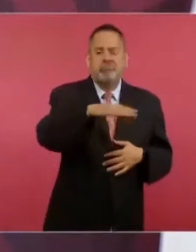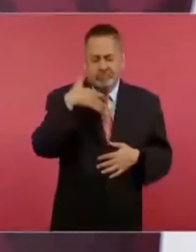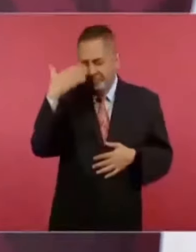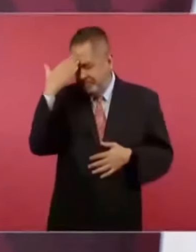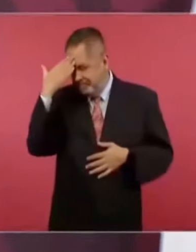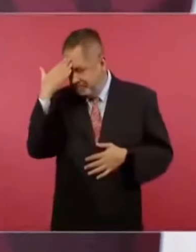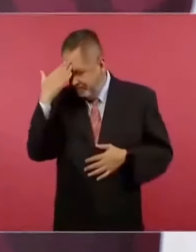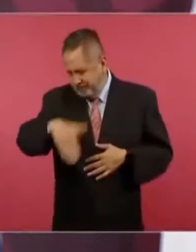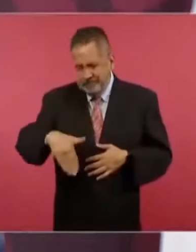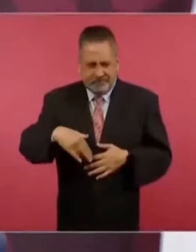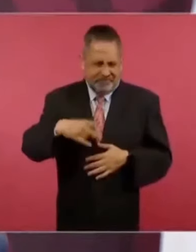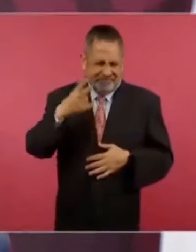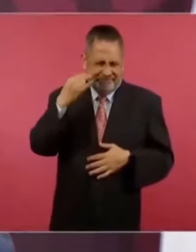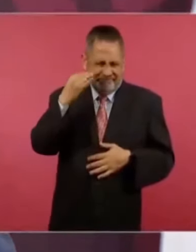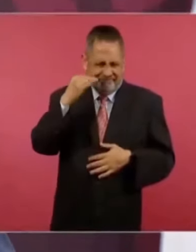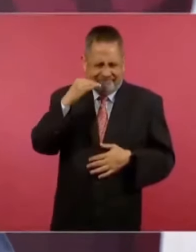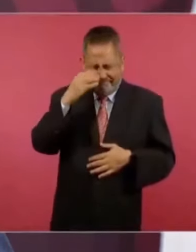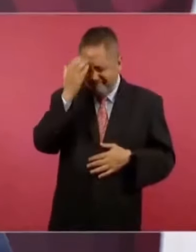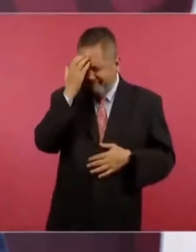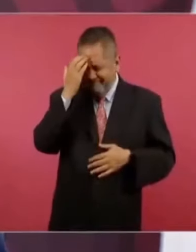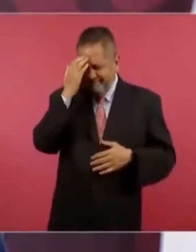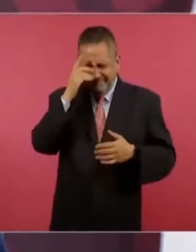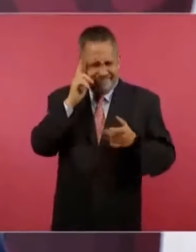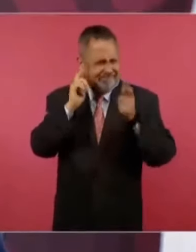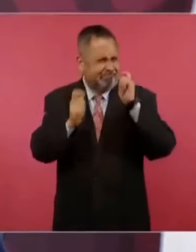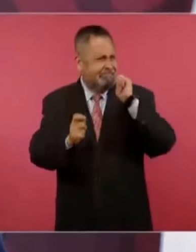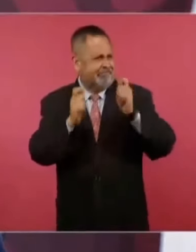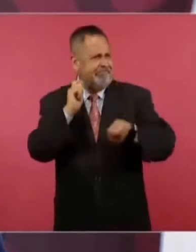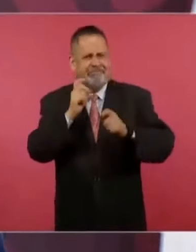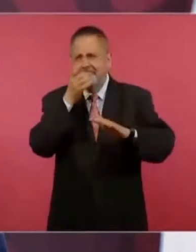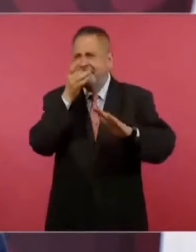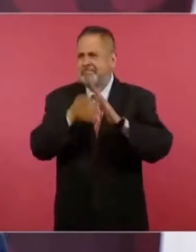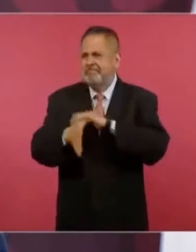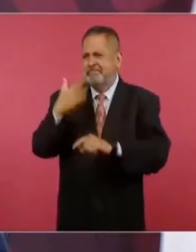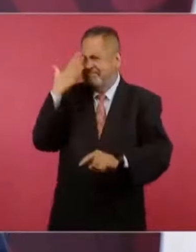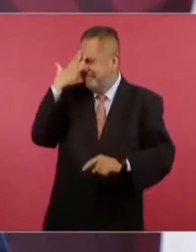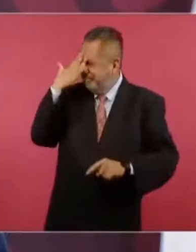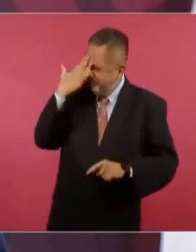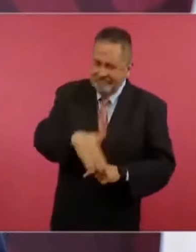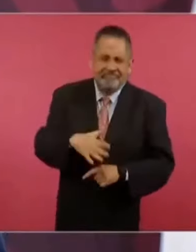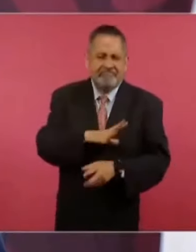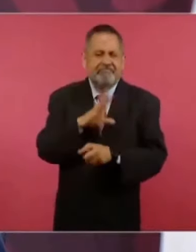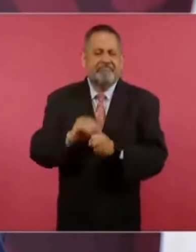está muy politizado, muy consciente,